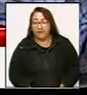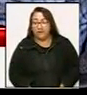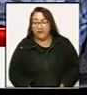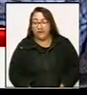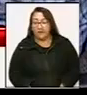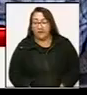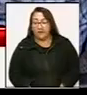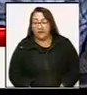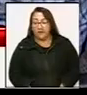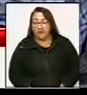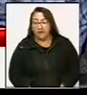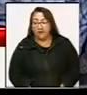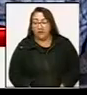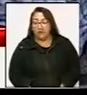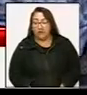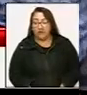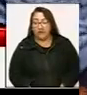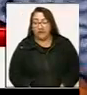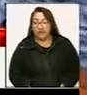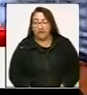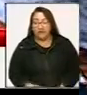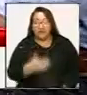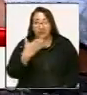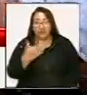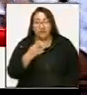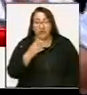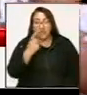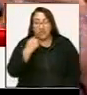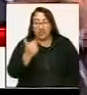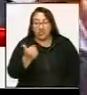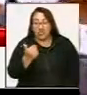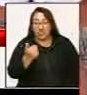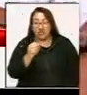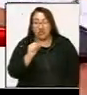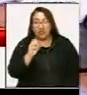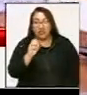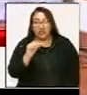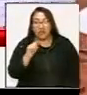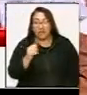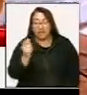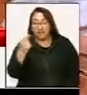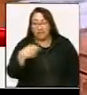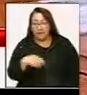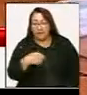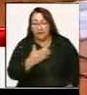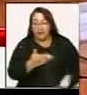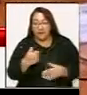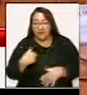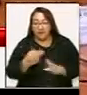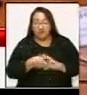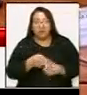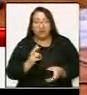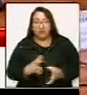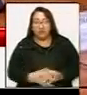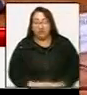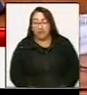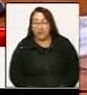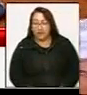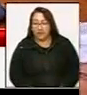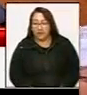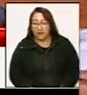Gracias, presidente. Se agradece al señor Sosa su presencia y se le invita a retirarse cuando lo cree